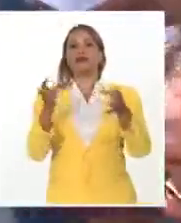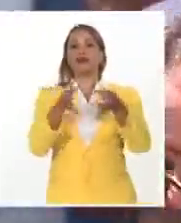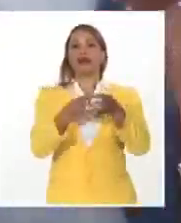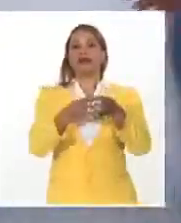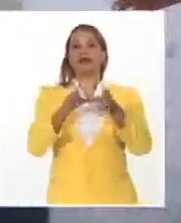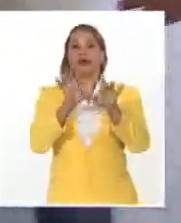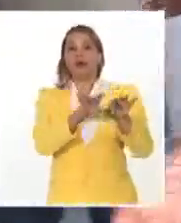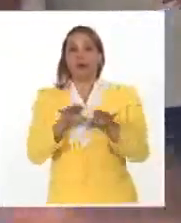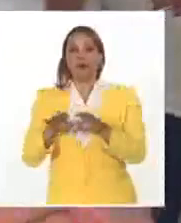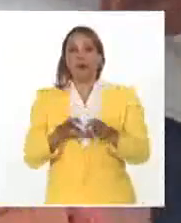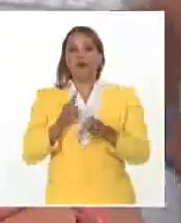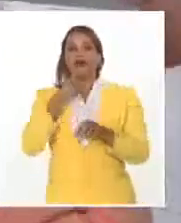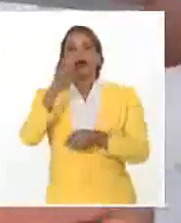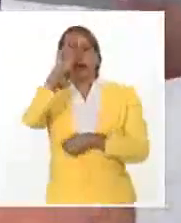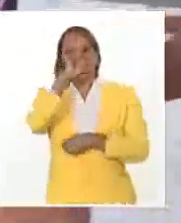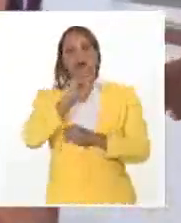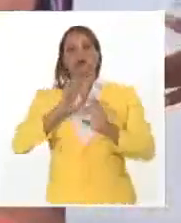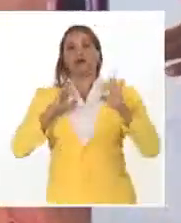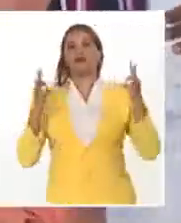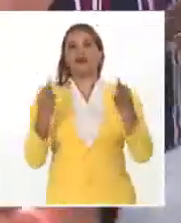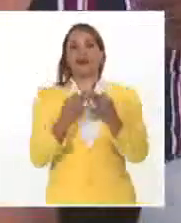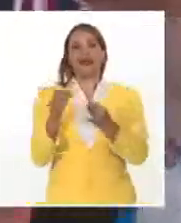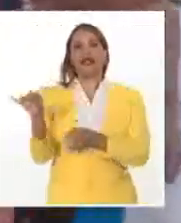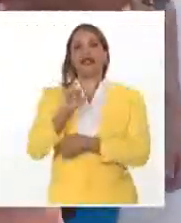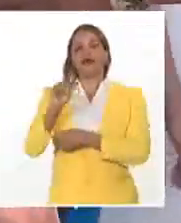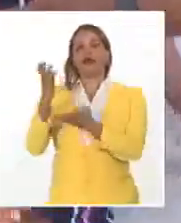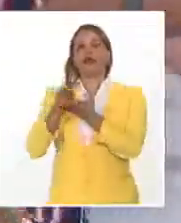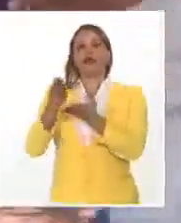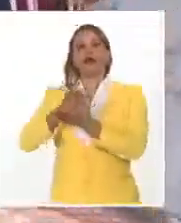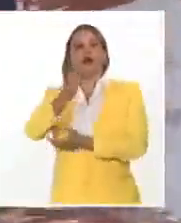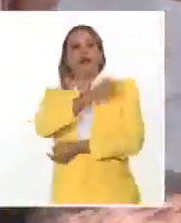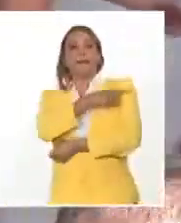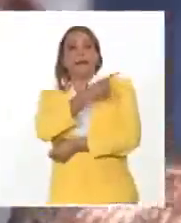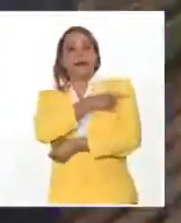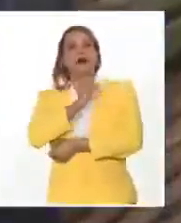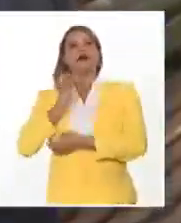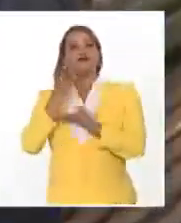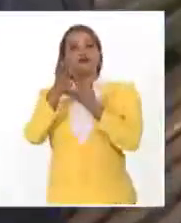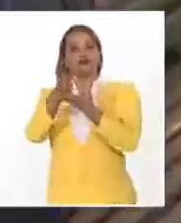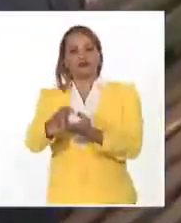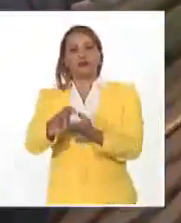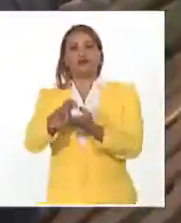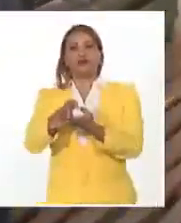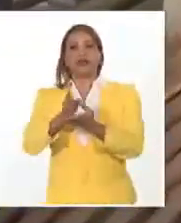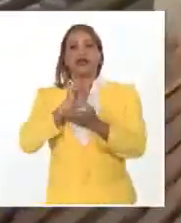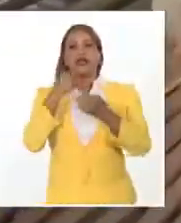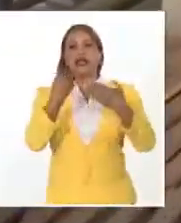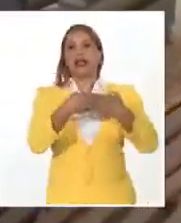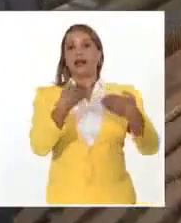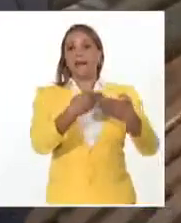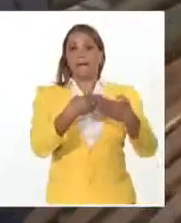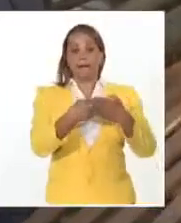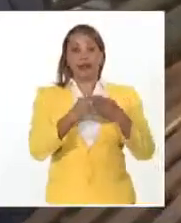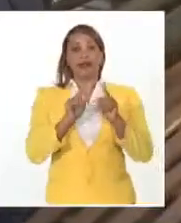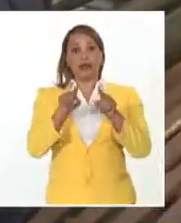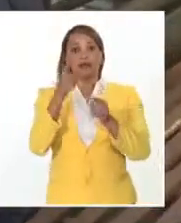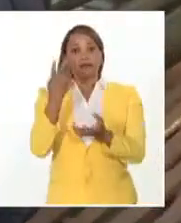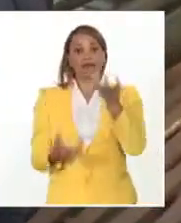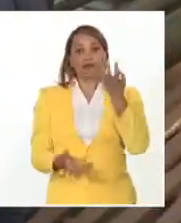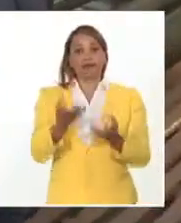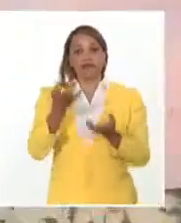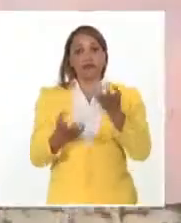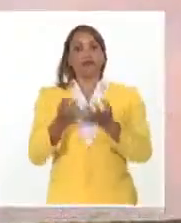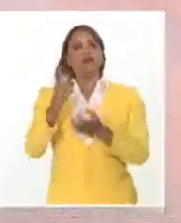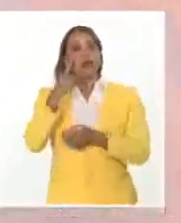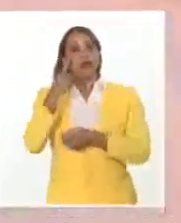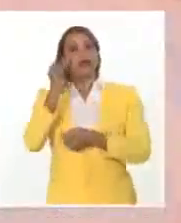médico, así como la promoción estudiantil de la escuela primaria Carlos Juan Finlay. La empresa hidráulica de Cienfuegos apuesta por la